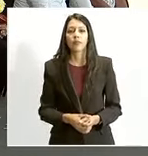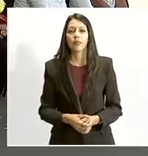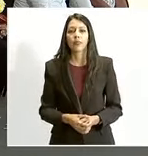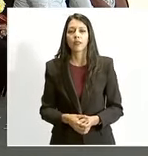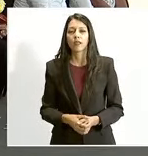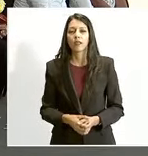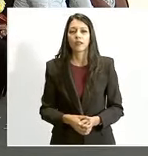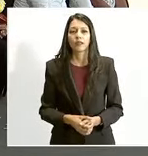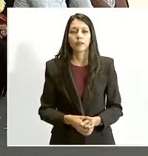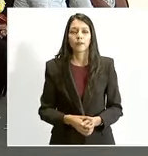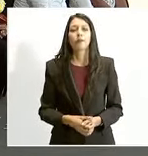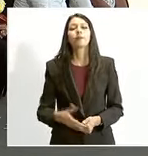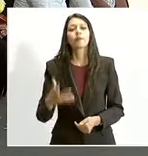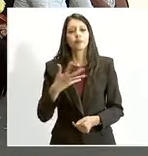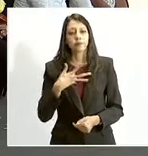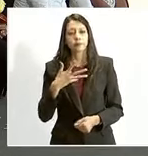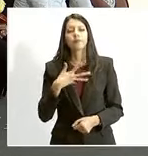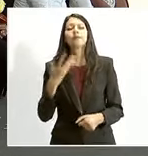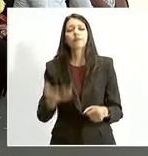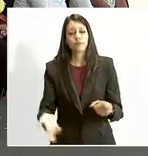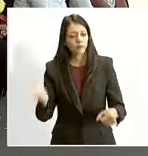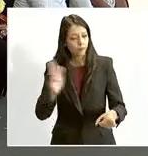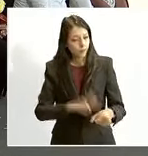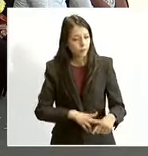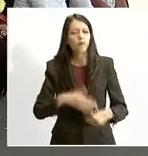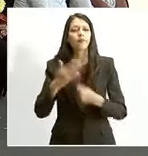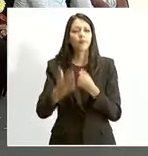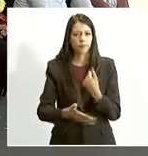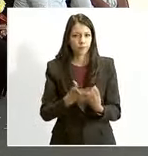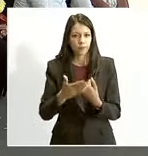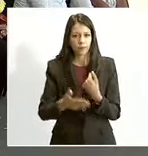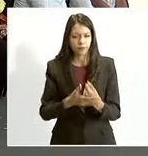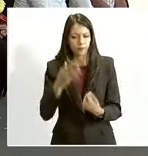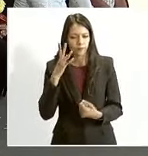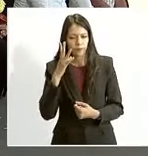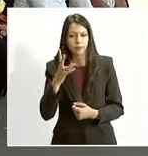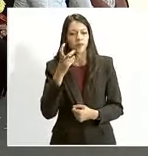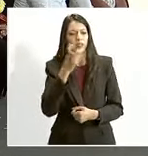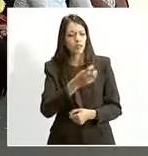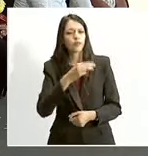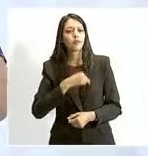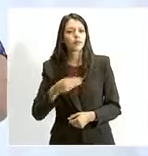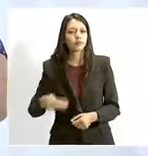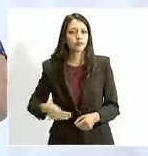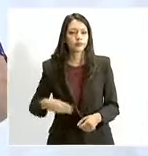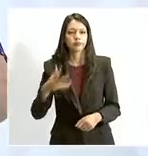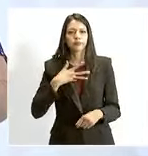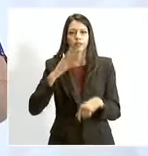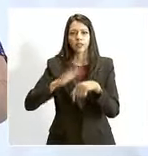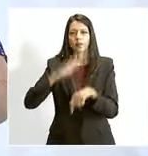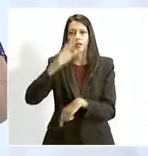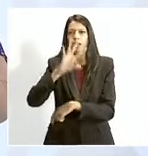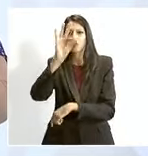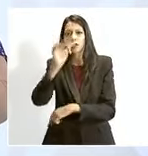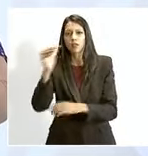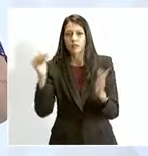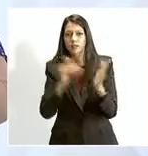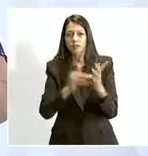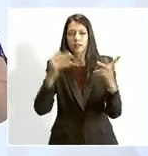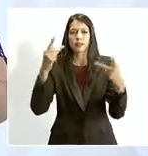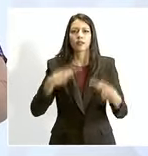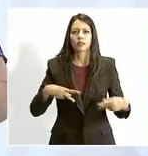vamos a tener un hospital este municipio que tiene más de 40.000 personas